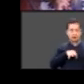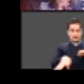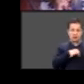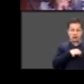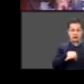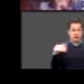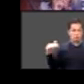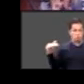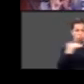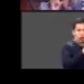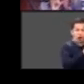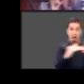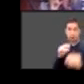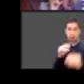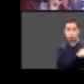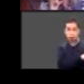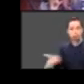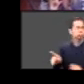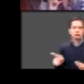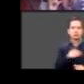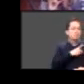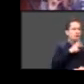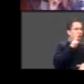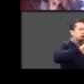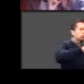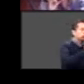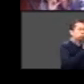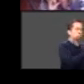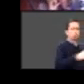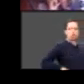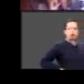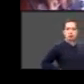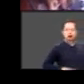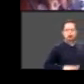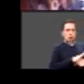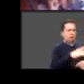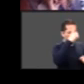distintos tipos de vulnerabilidad de las niñas y los niños